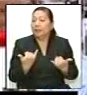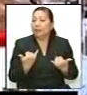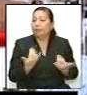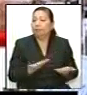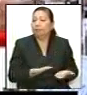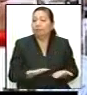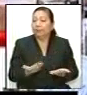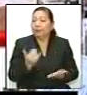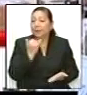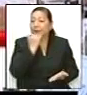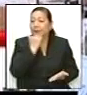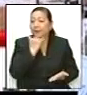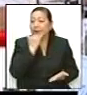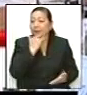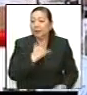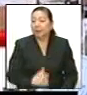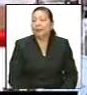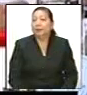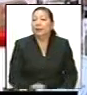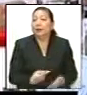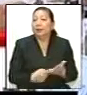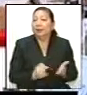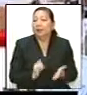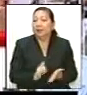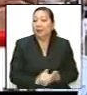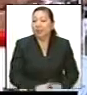estos errores, porque